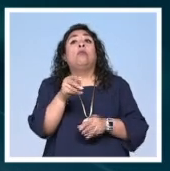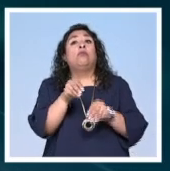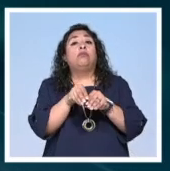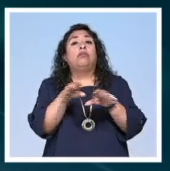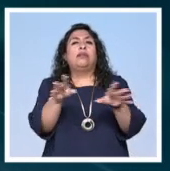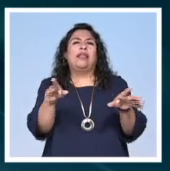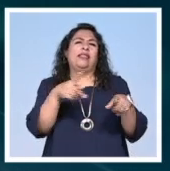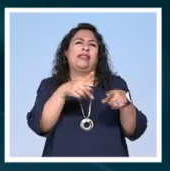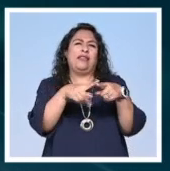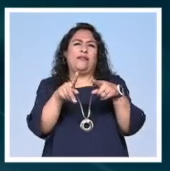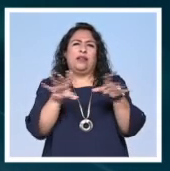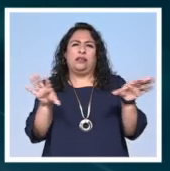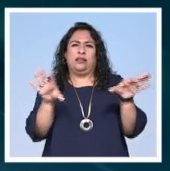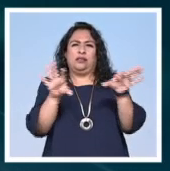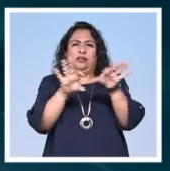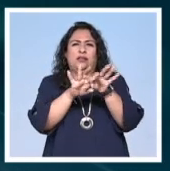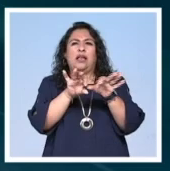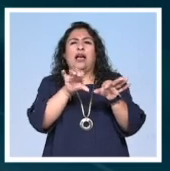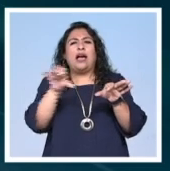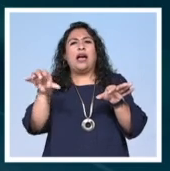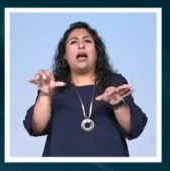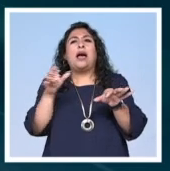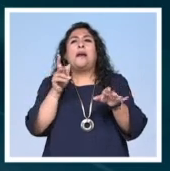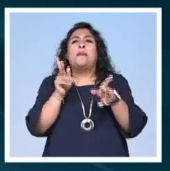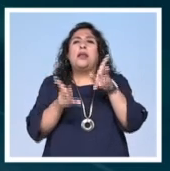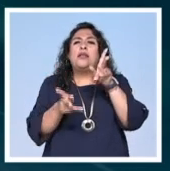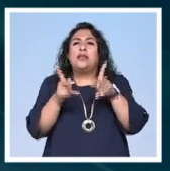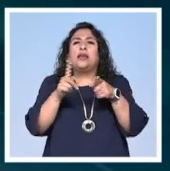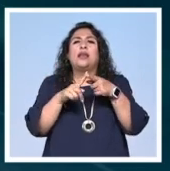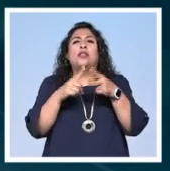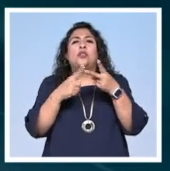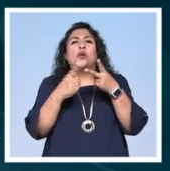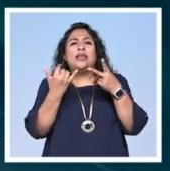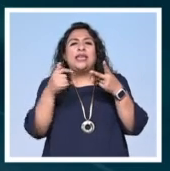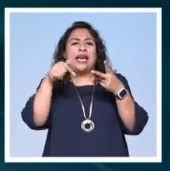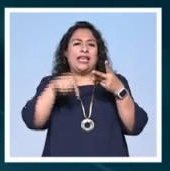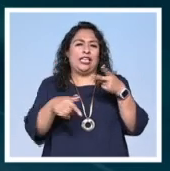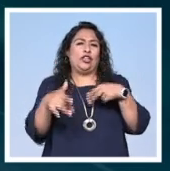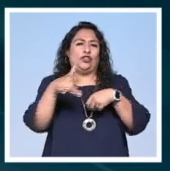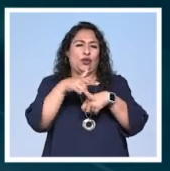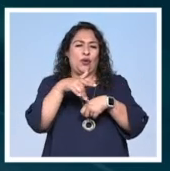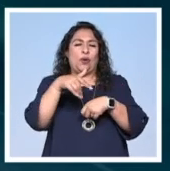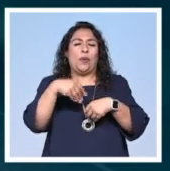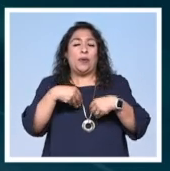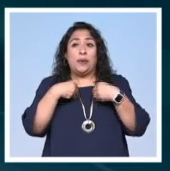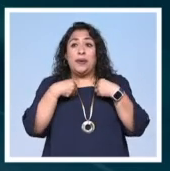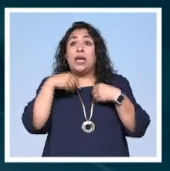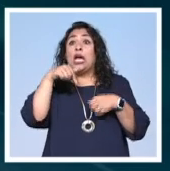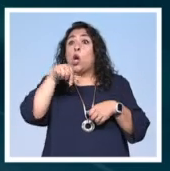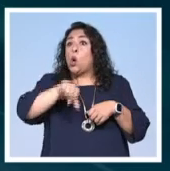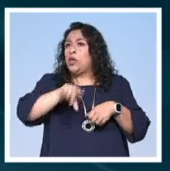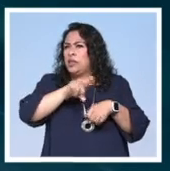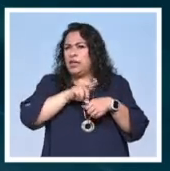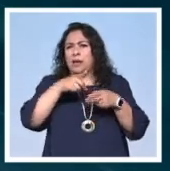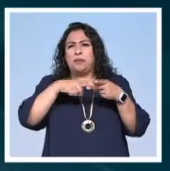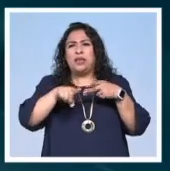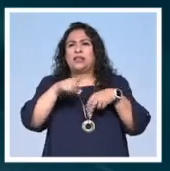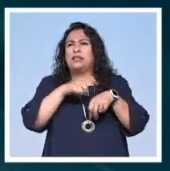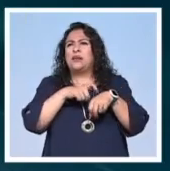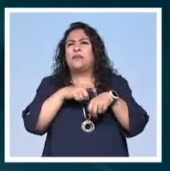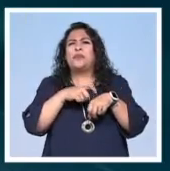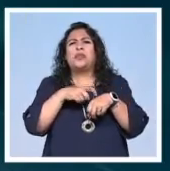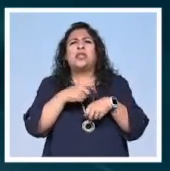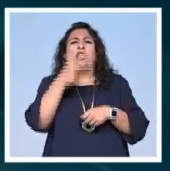de capítulos pertenecientes a las series conversando y aquí nos tocó vivir este día hoy mismo a partir de las